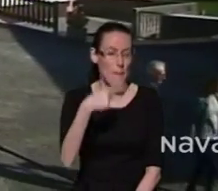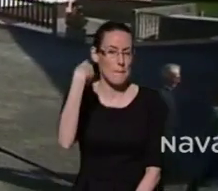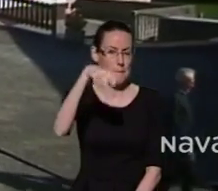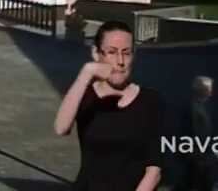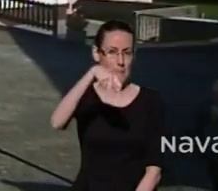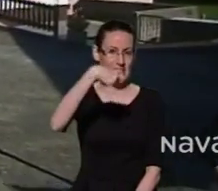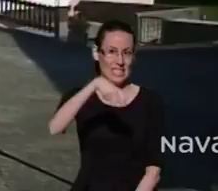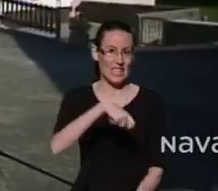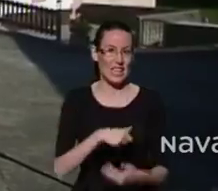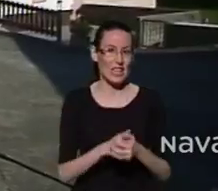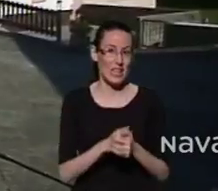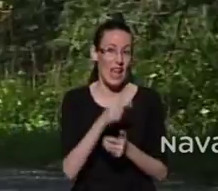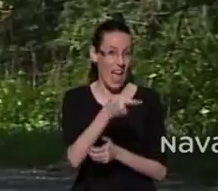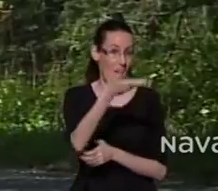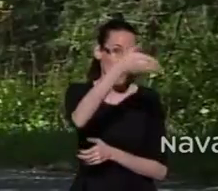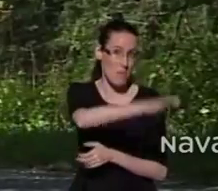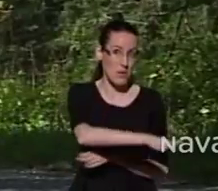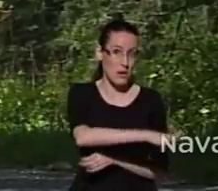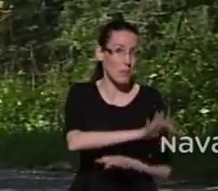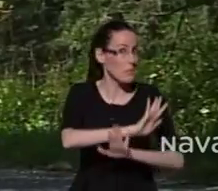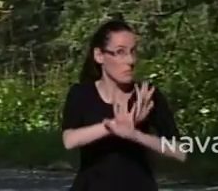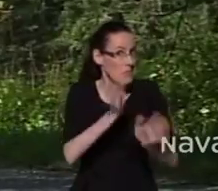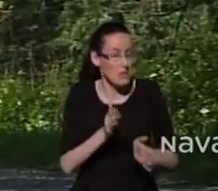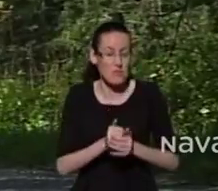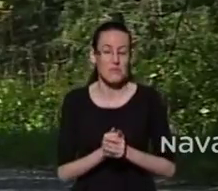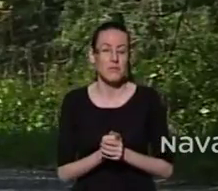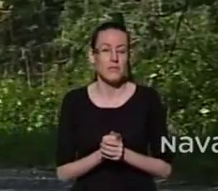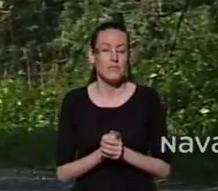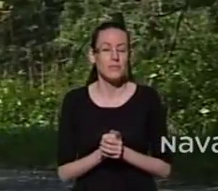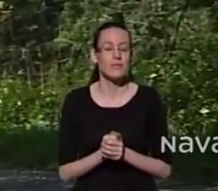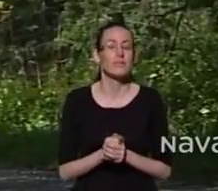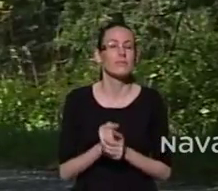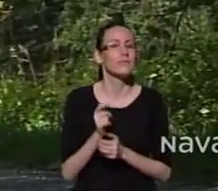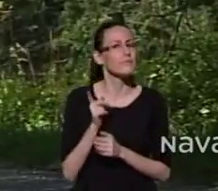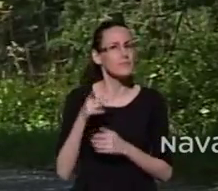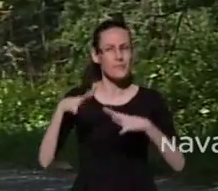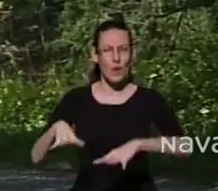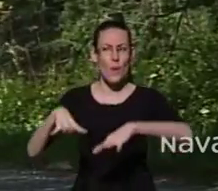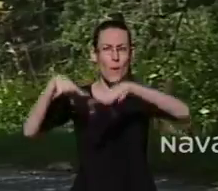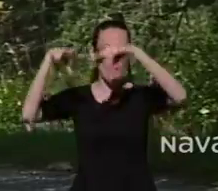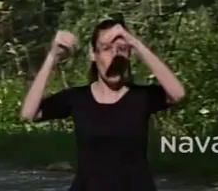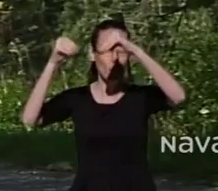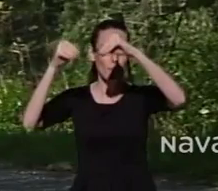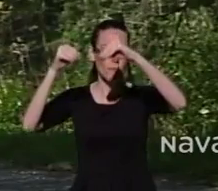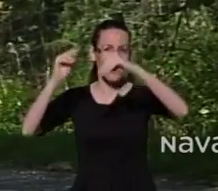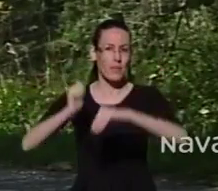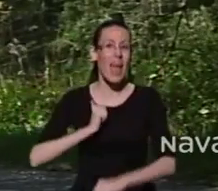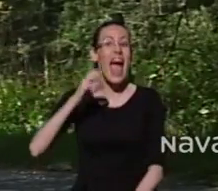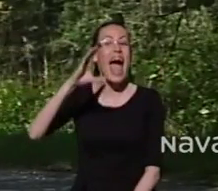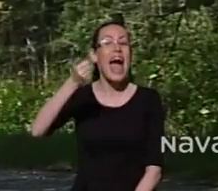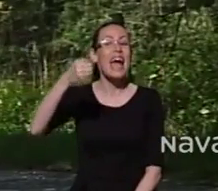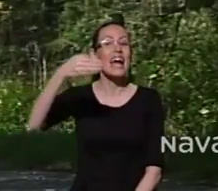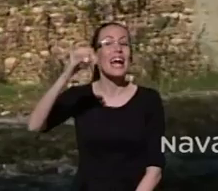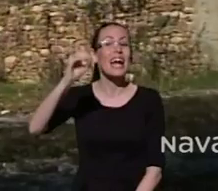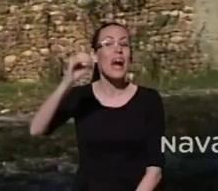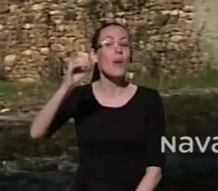o sea que de él no se supo más. Estamos ya en el palacio que fue Cabo de Armería. Cabo de Armería, el